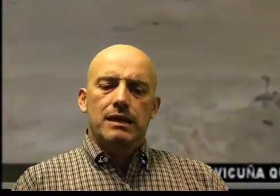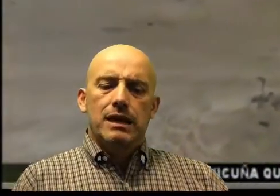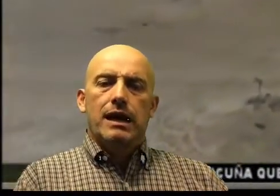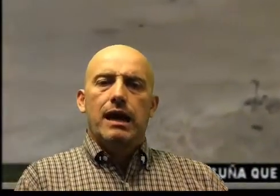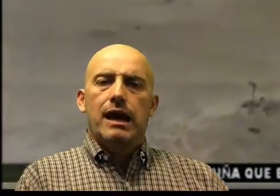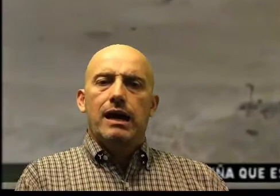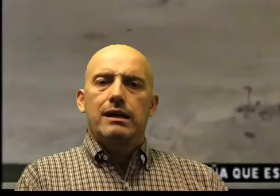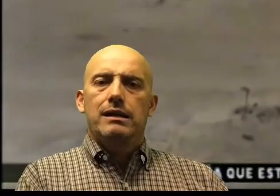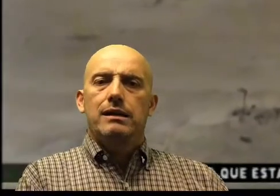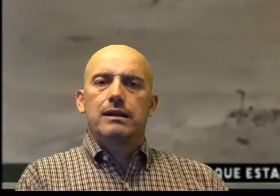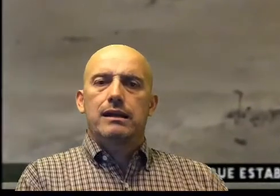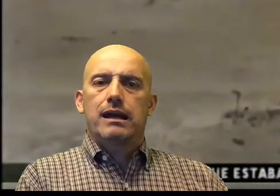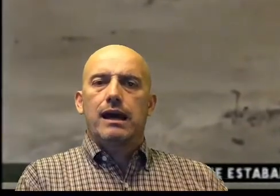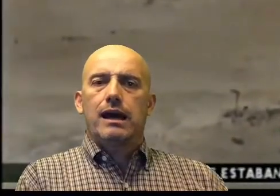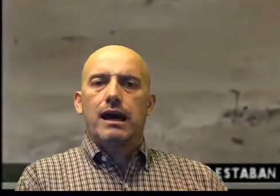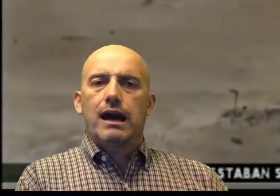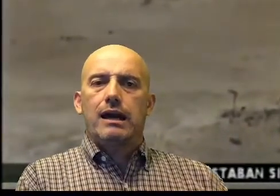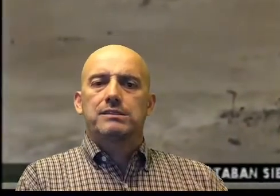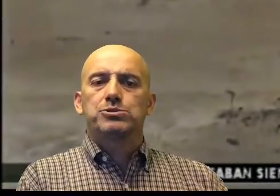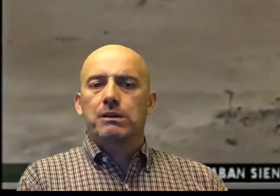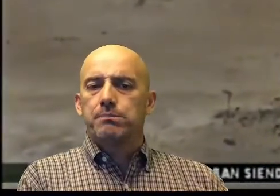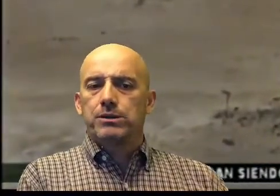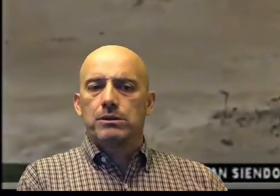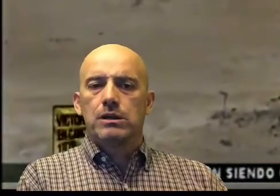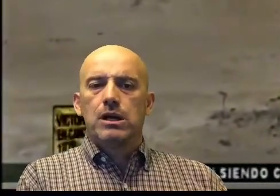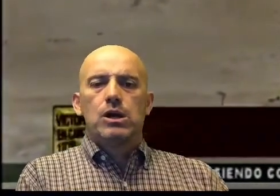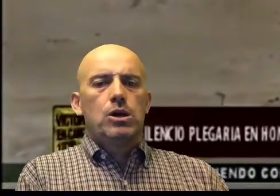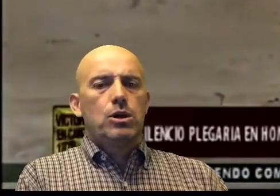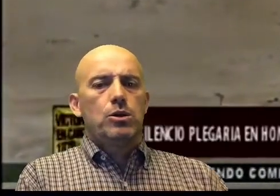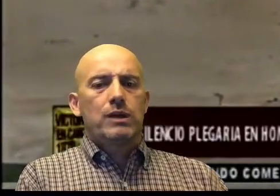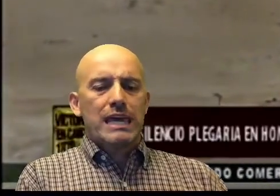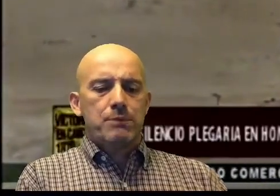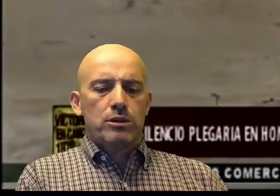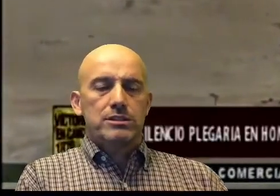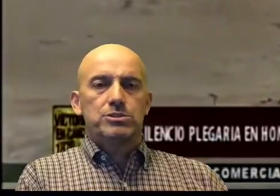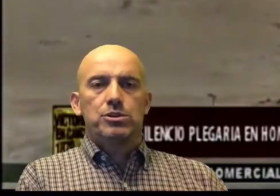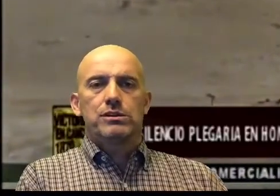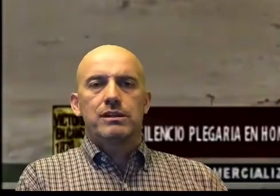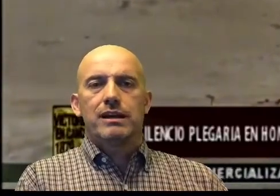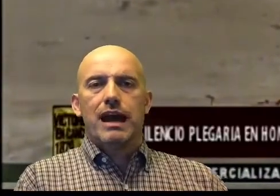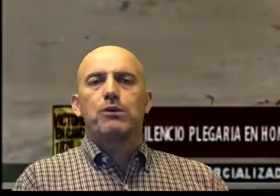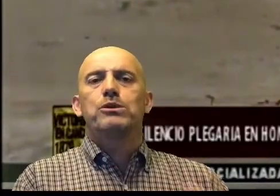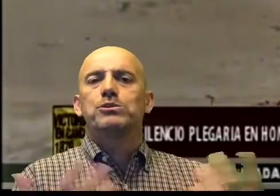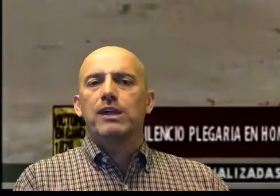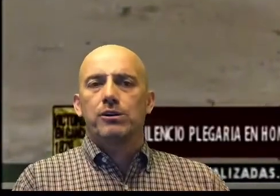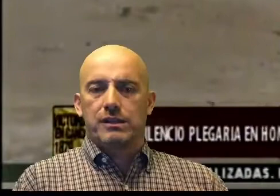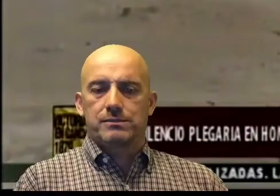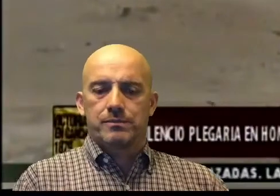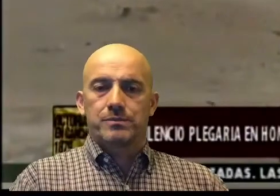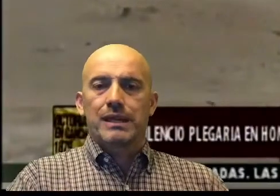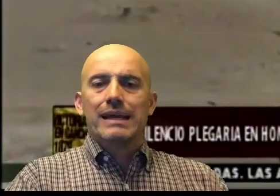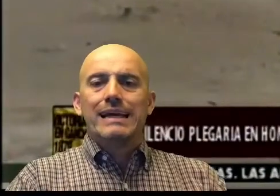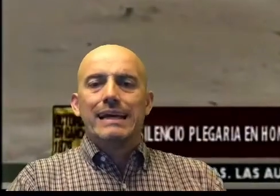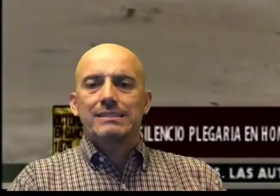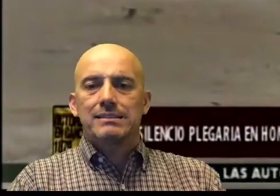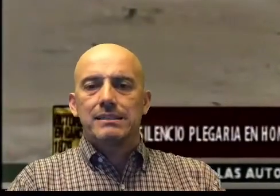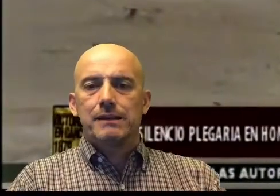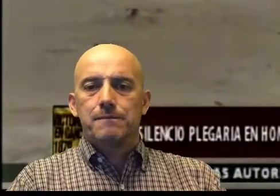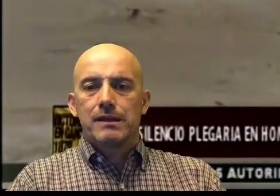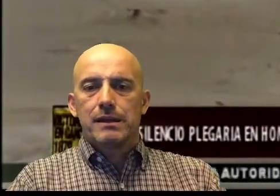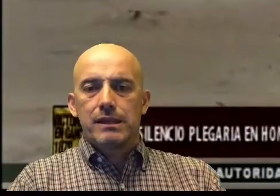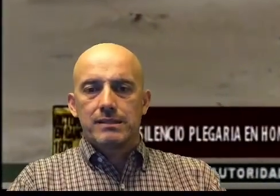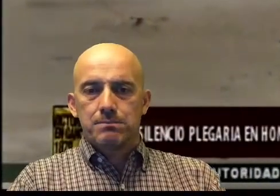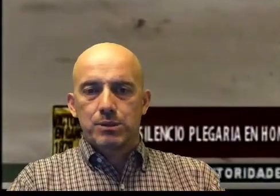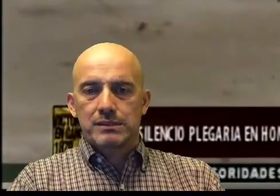críticas al sescam pero lo que ha llamado atención a algunos historiadores es